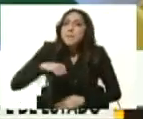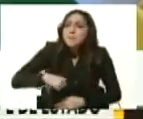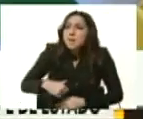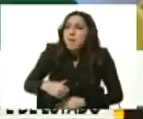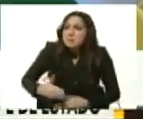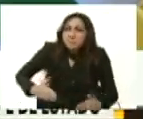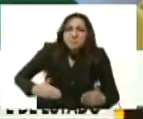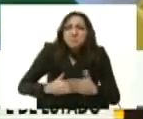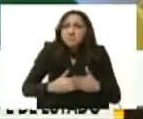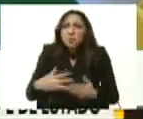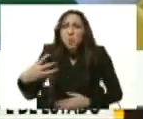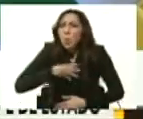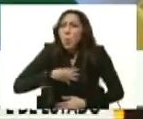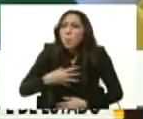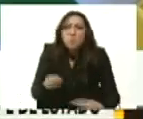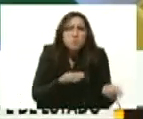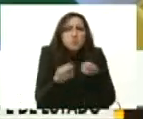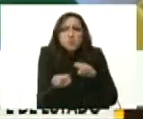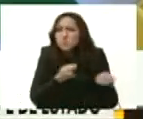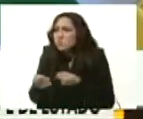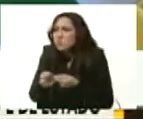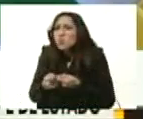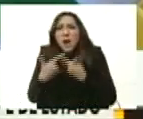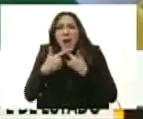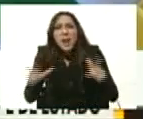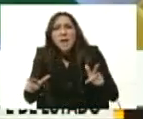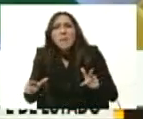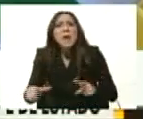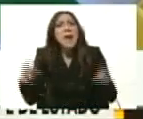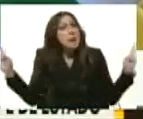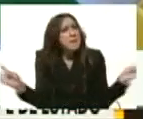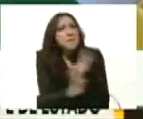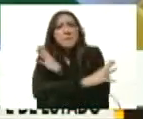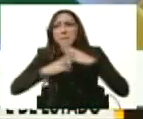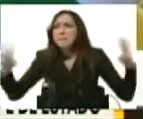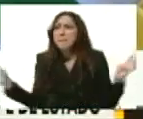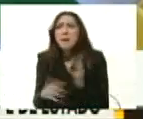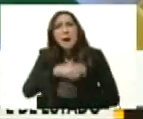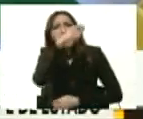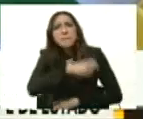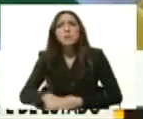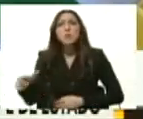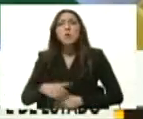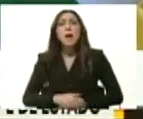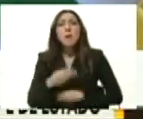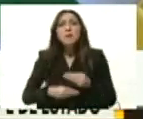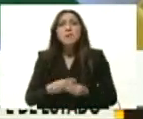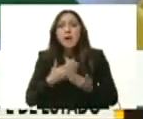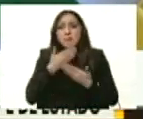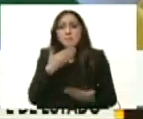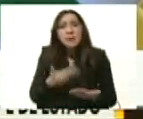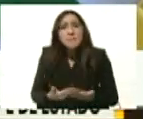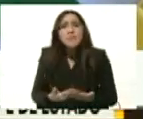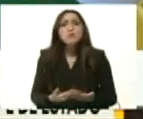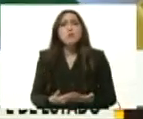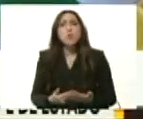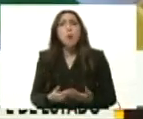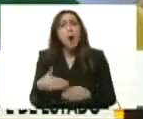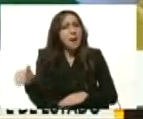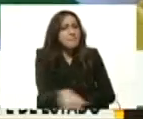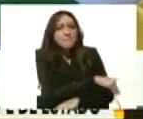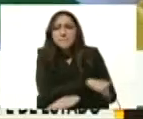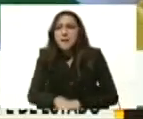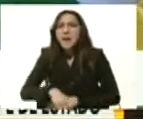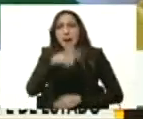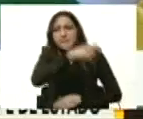limitar y controlar la libre circulación de personas, y mucho menos emitir permisos de circulación,